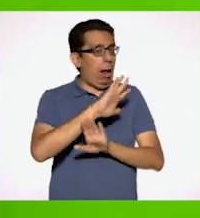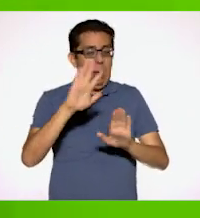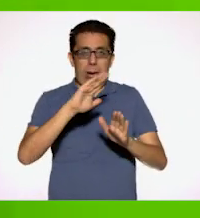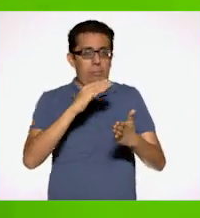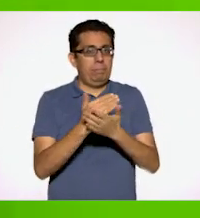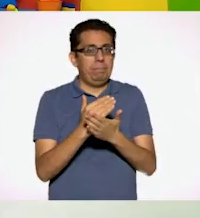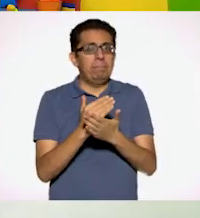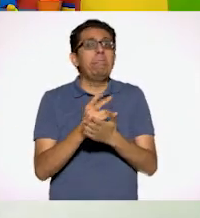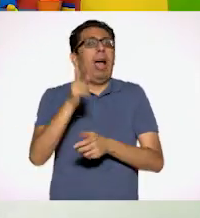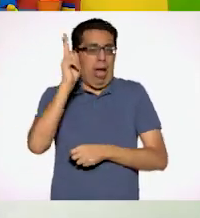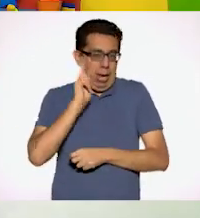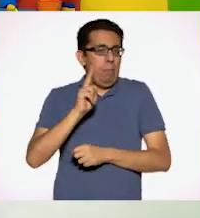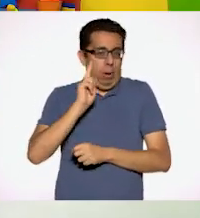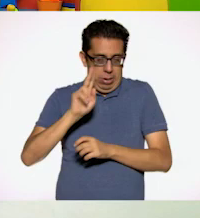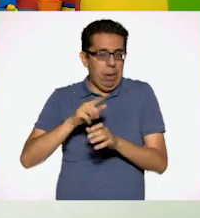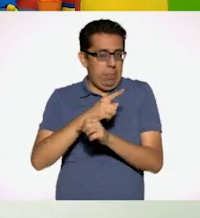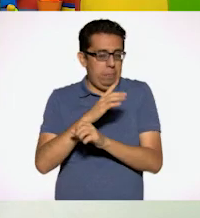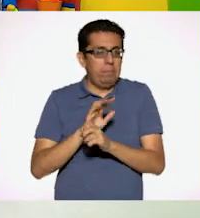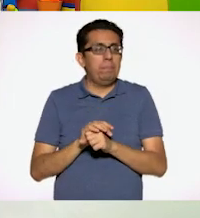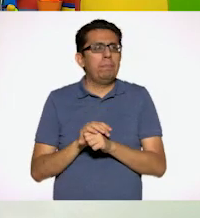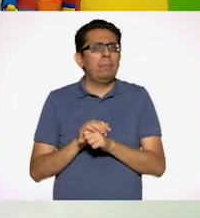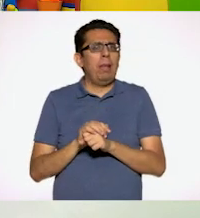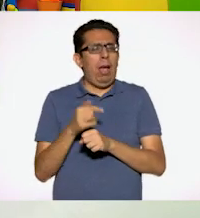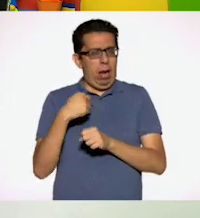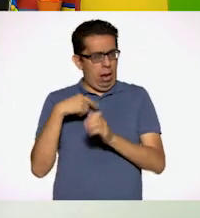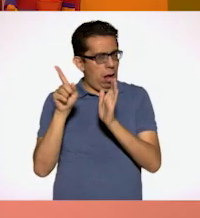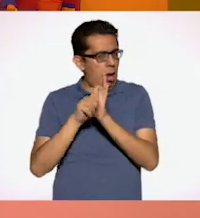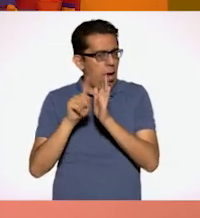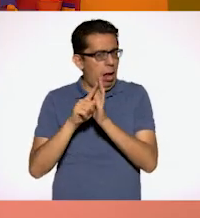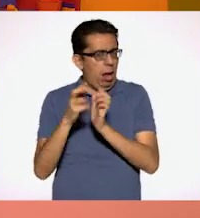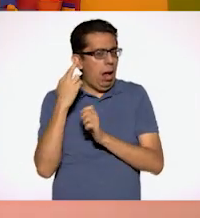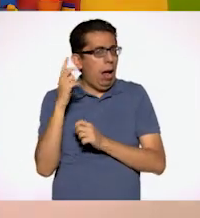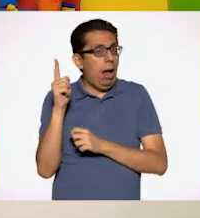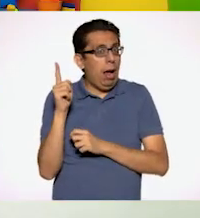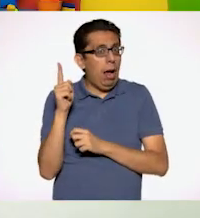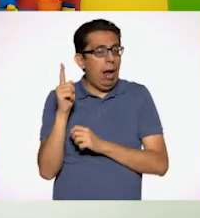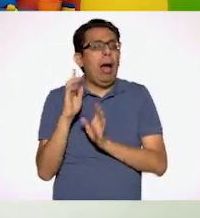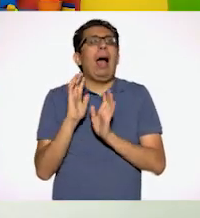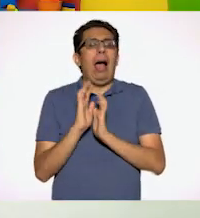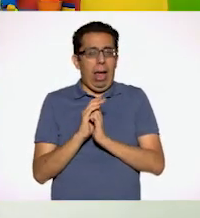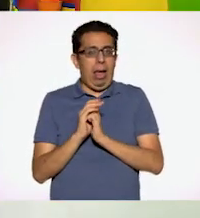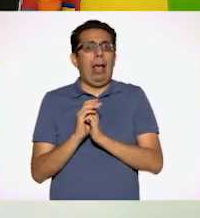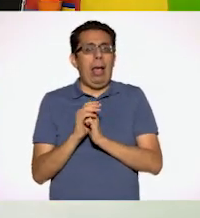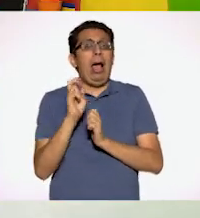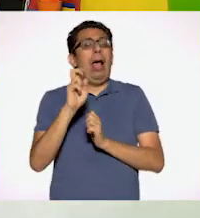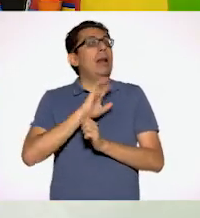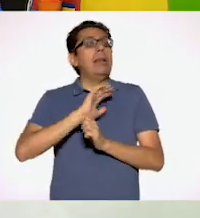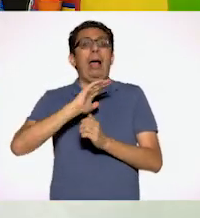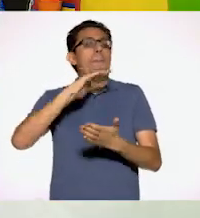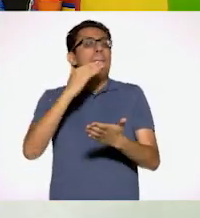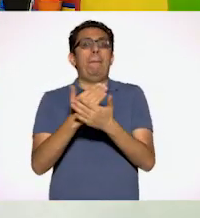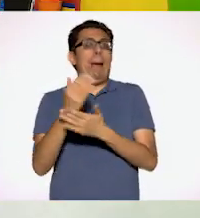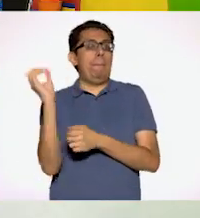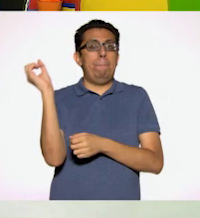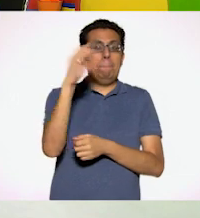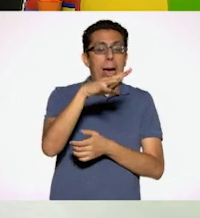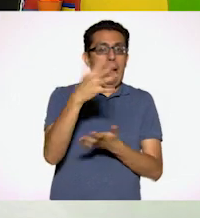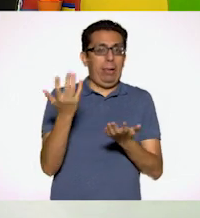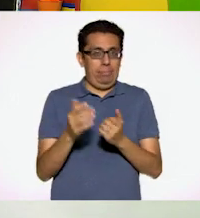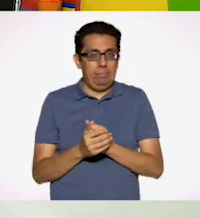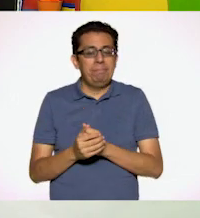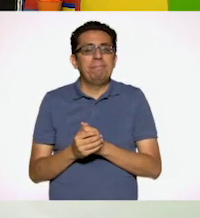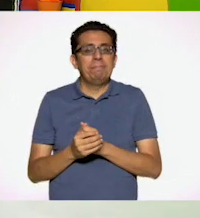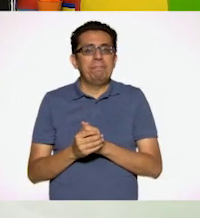hacer un intento. Oh, a ver, va a sonar una alarma así. Y ahí ya no podemos lanzar más.